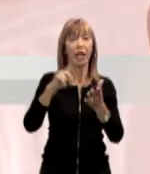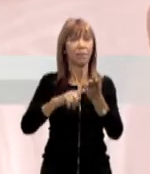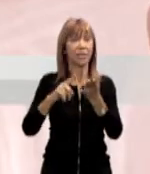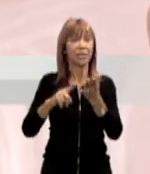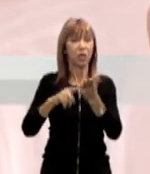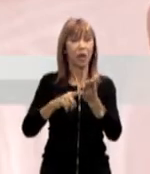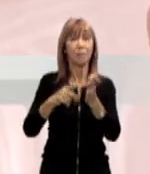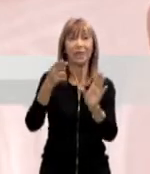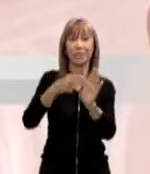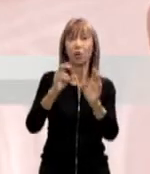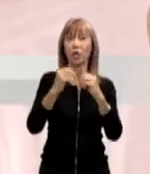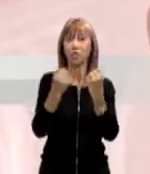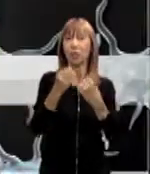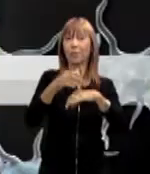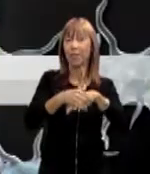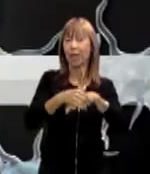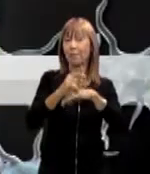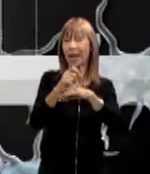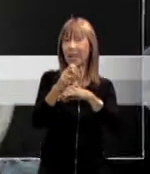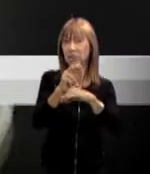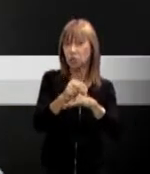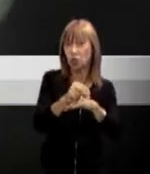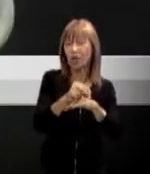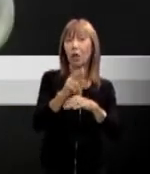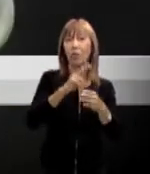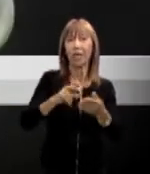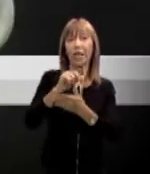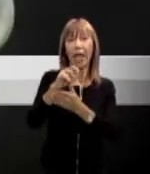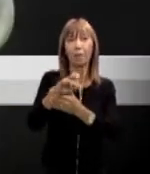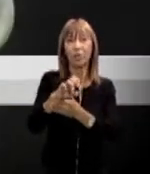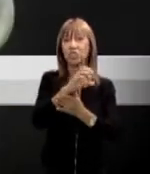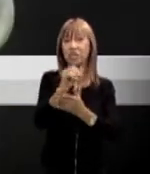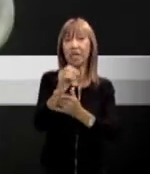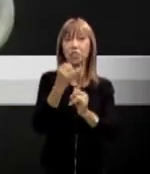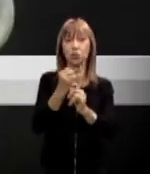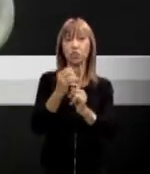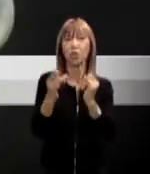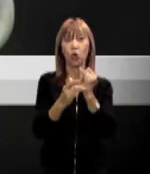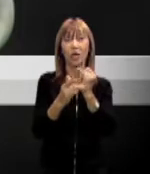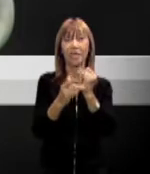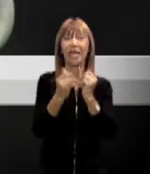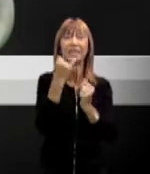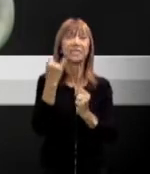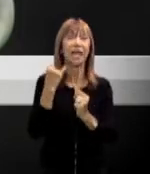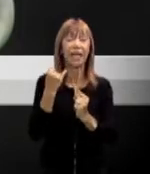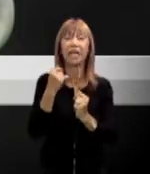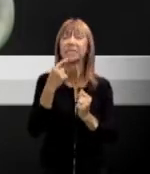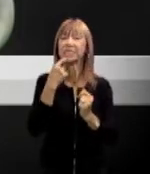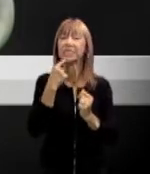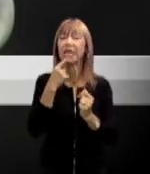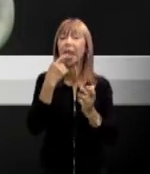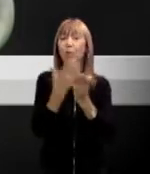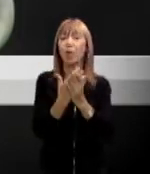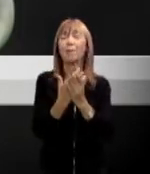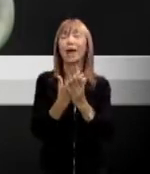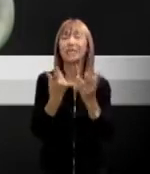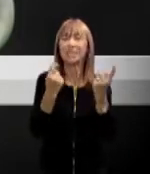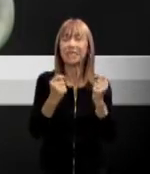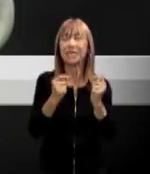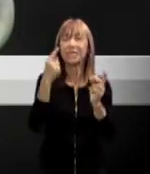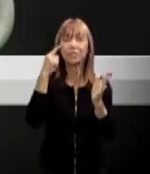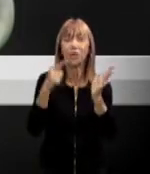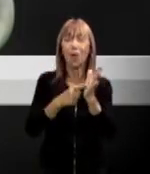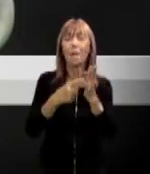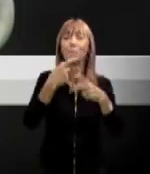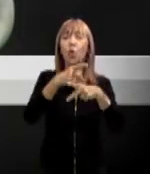en la que participan la Organización Británica de Parkinson, la Universidad de Cambridge y el Instituto de Tecnología de Israel, la prueba intenta distinguir una serie de